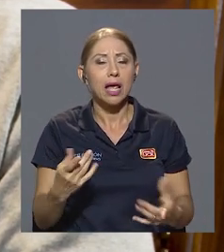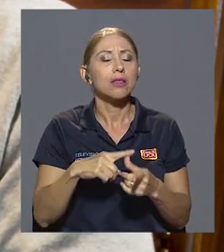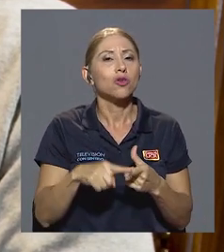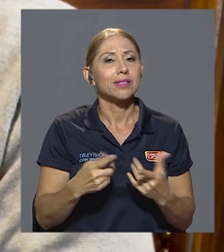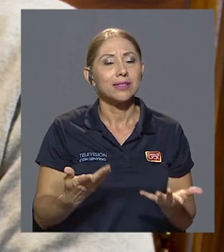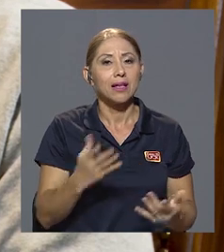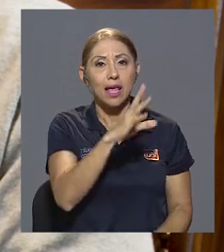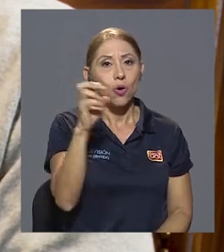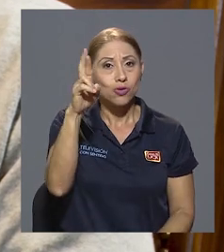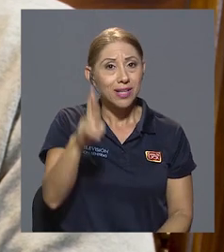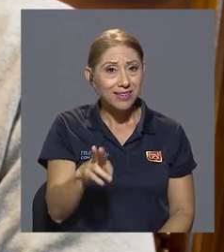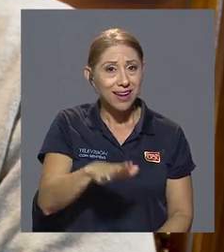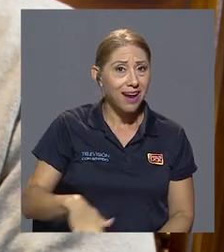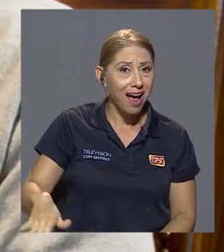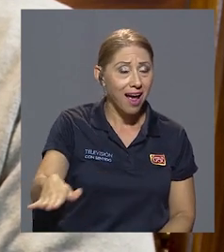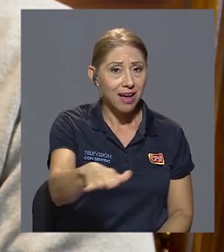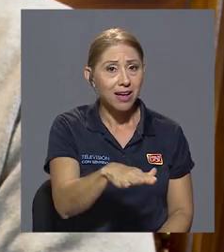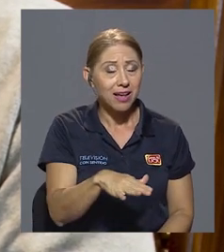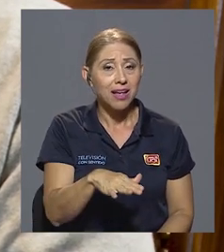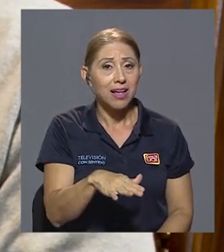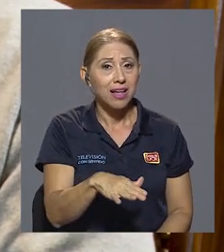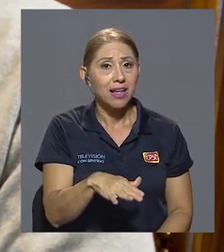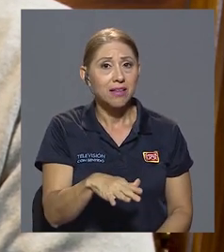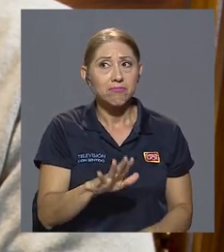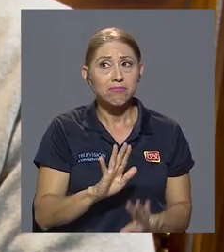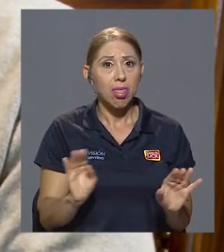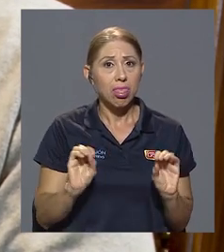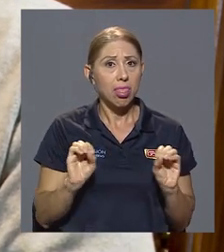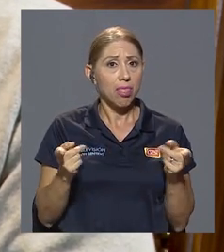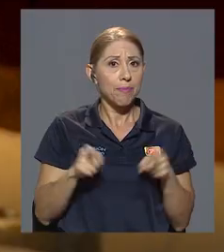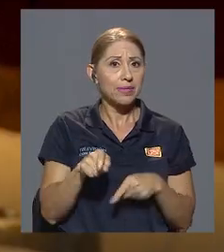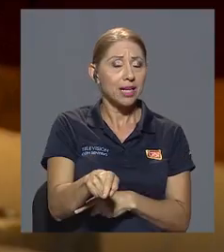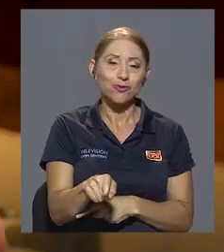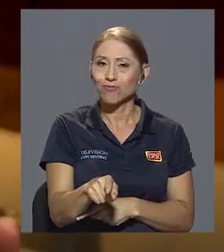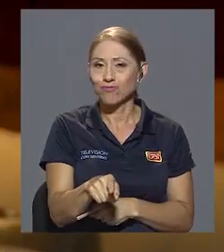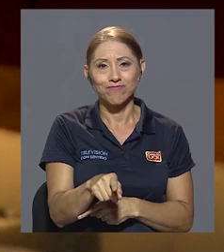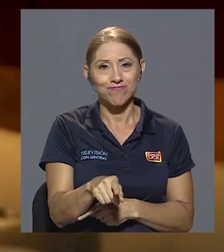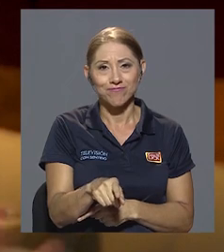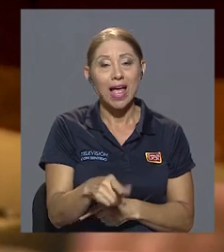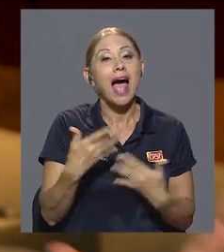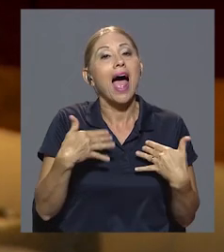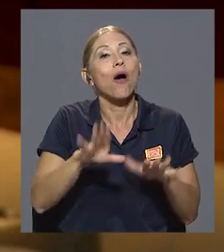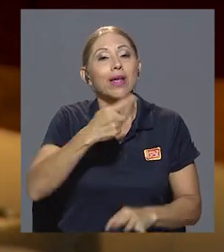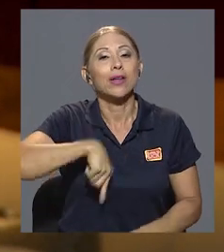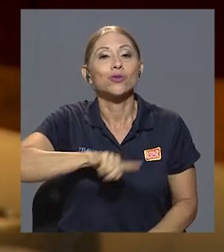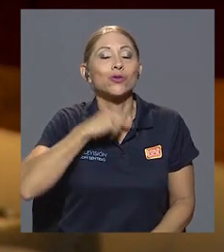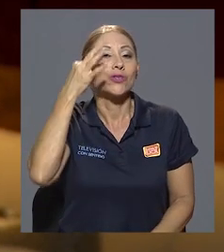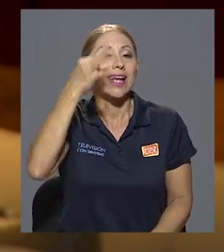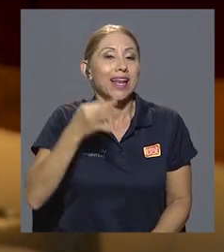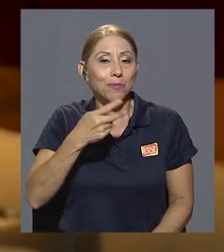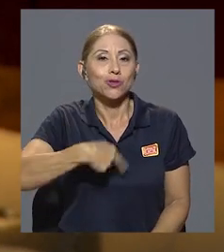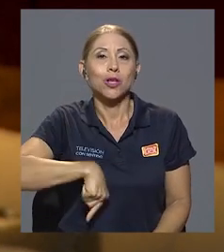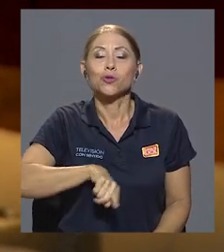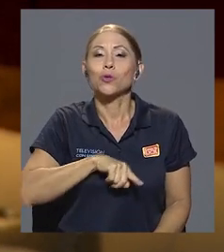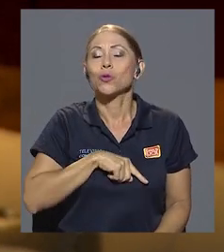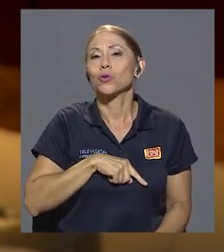entonces en costa rica no estamos absolutamente libres de eso aunque nos creemos muy libres